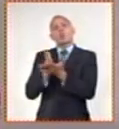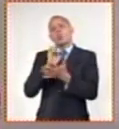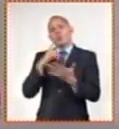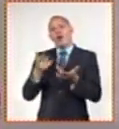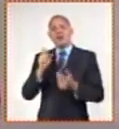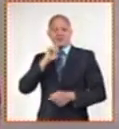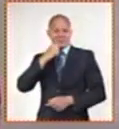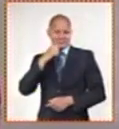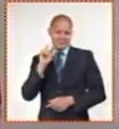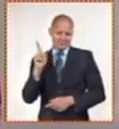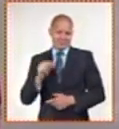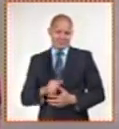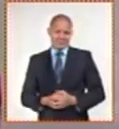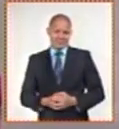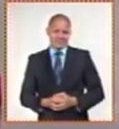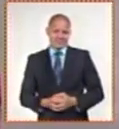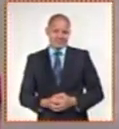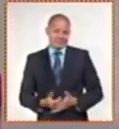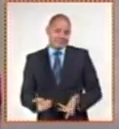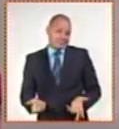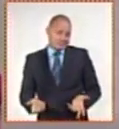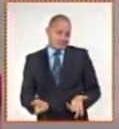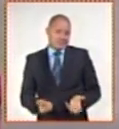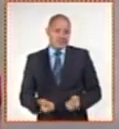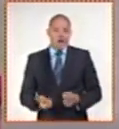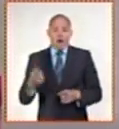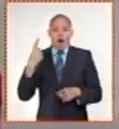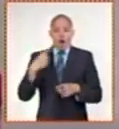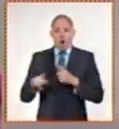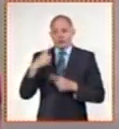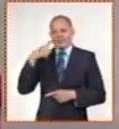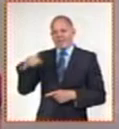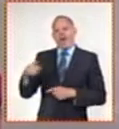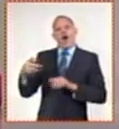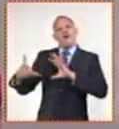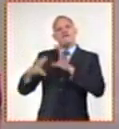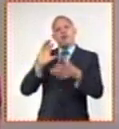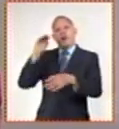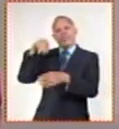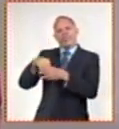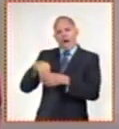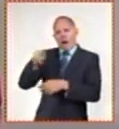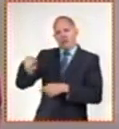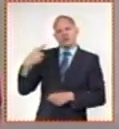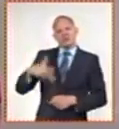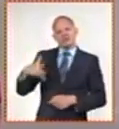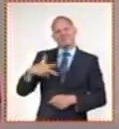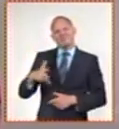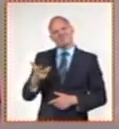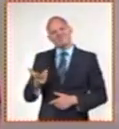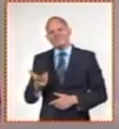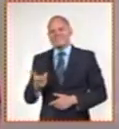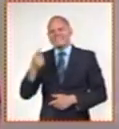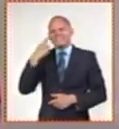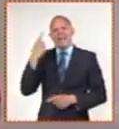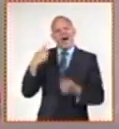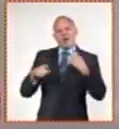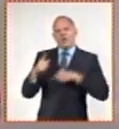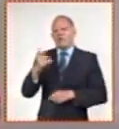otro lado, yo diría también que un sistema judicial que en cierto modo necesita algunas